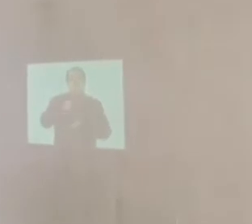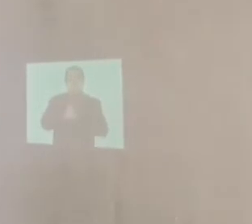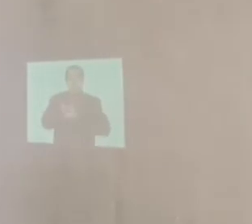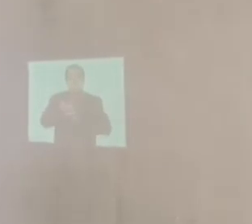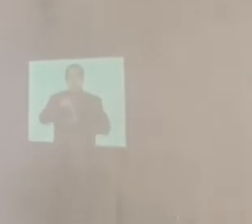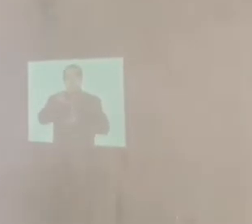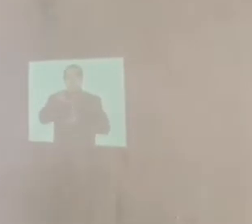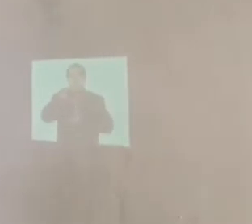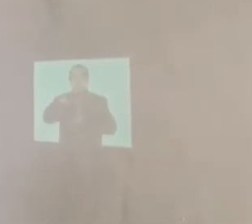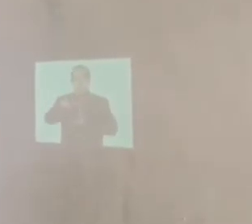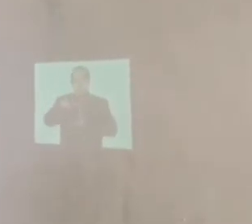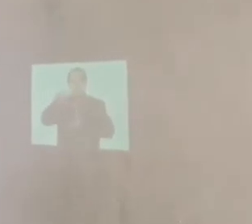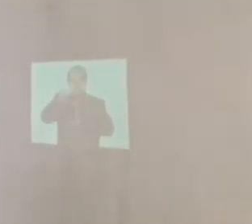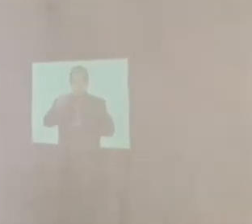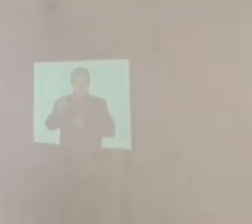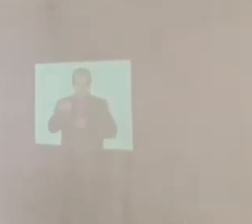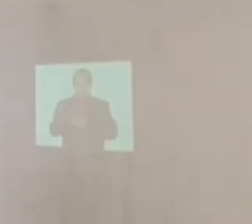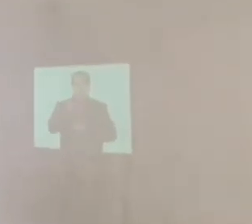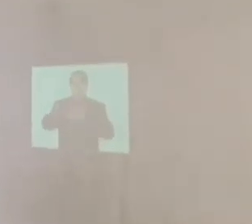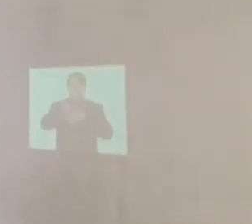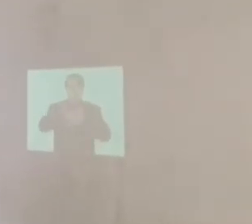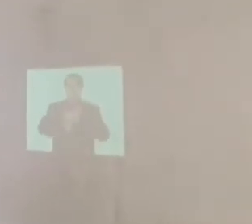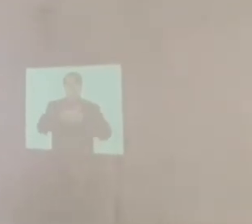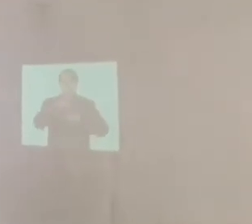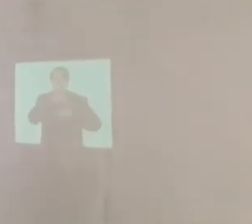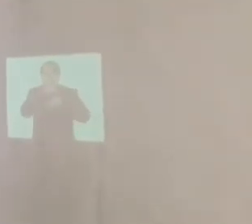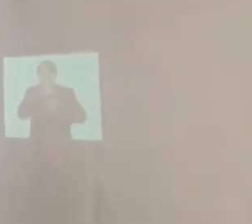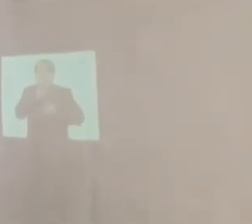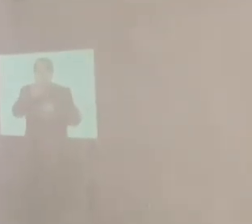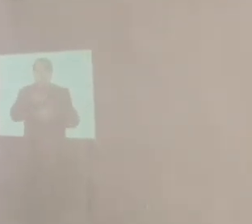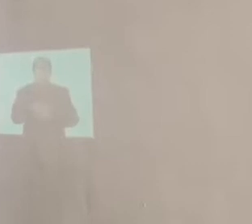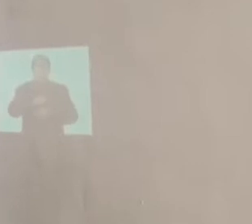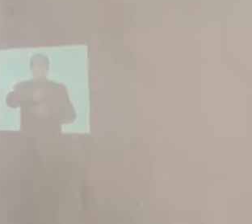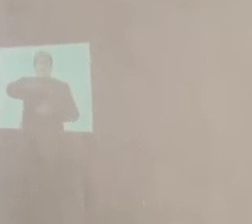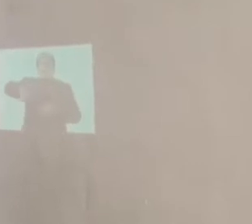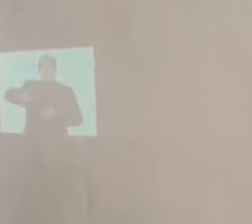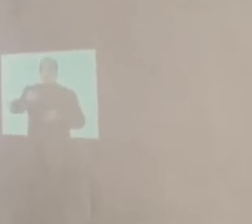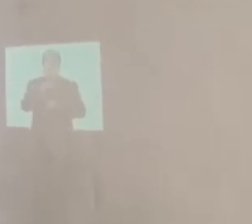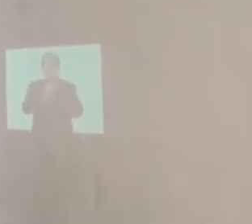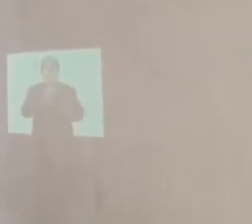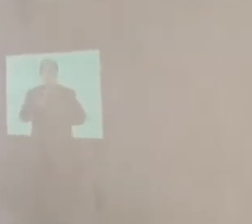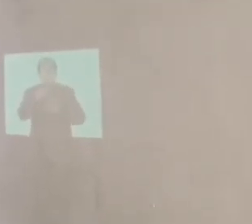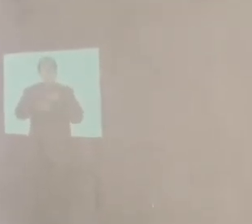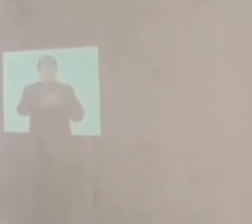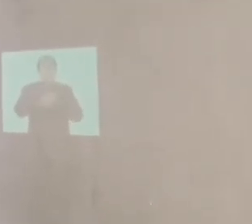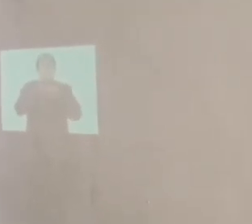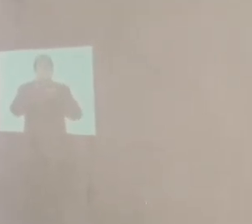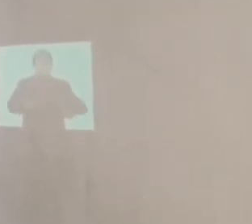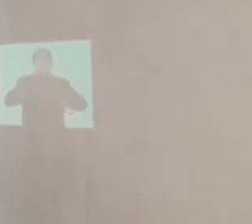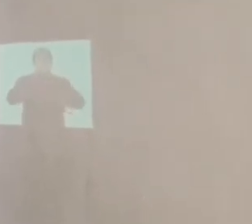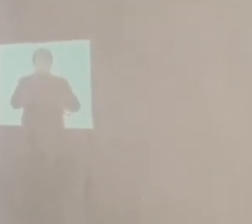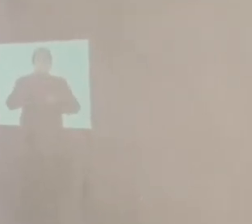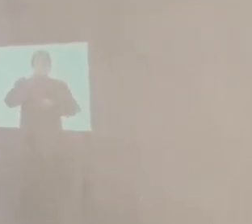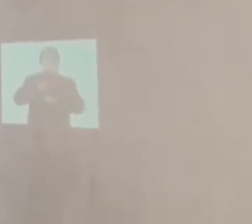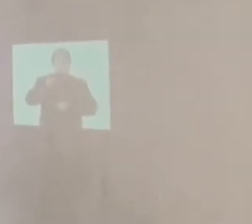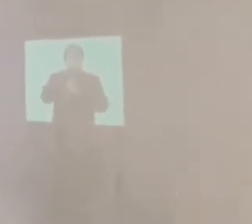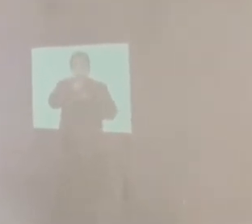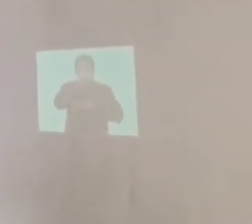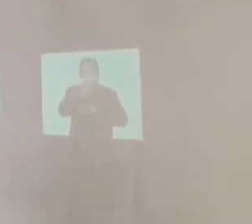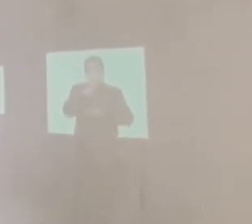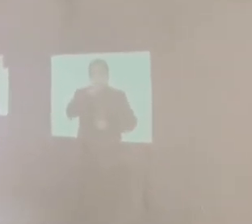Conacyt uno de los proyectos más ambiciosos de almacenamiento y procesamiento de datos, que coloca a la Ciudad de México en la primera ciudad